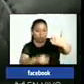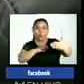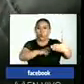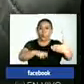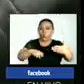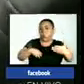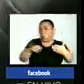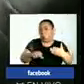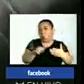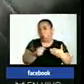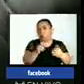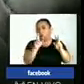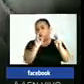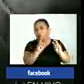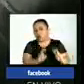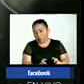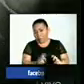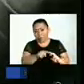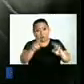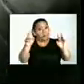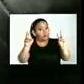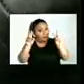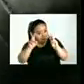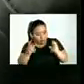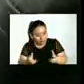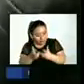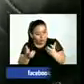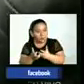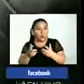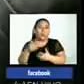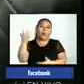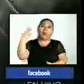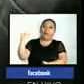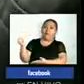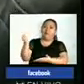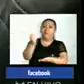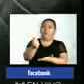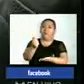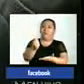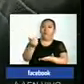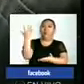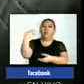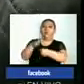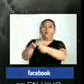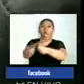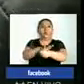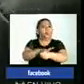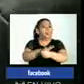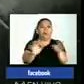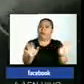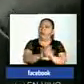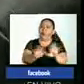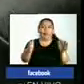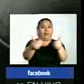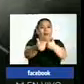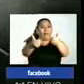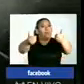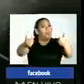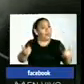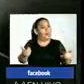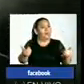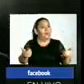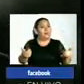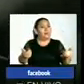otros activos en relación a la investigación con los fondos asignados en la pandemia. No tiene nada que ver con